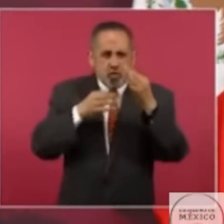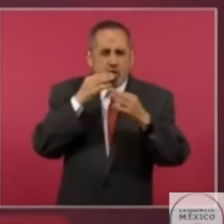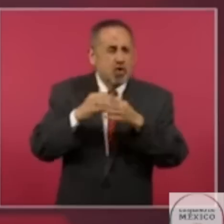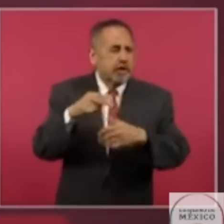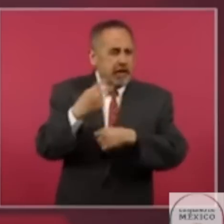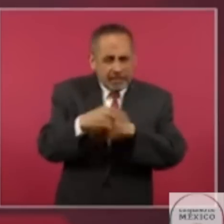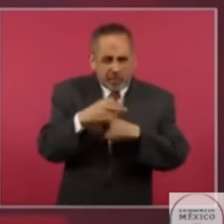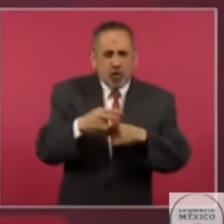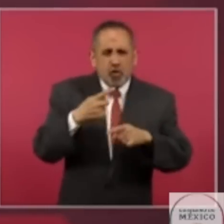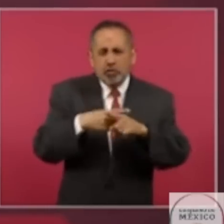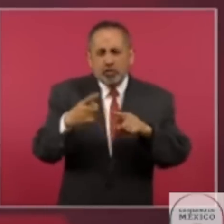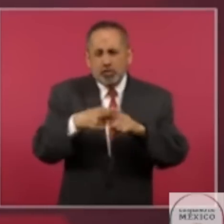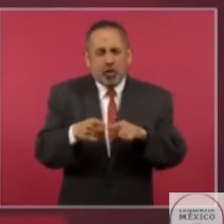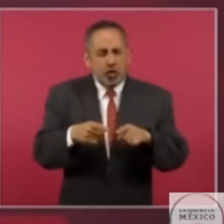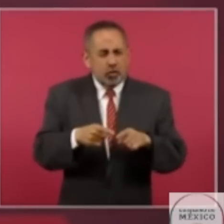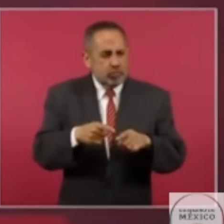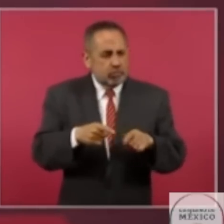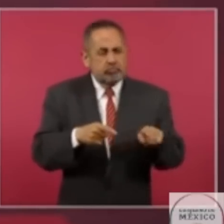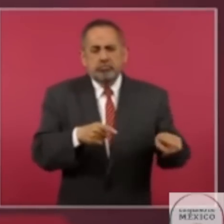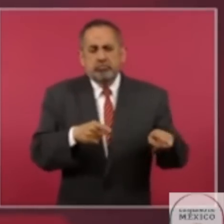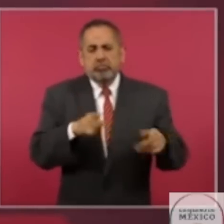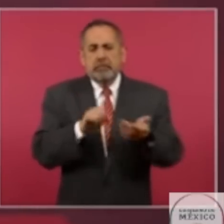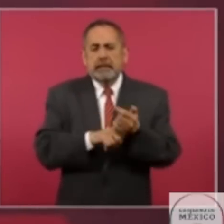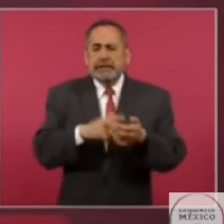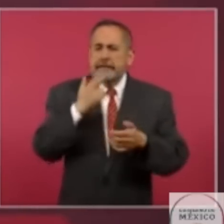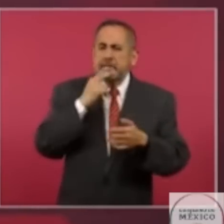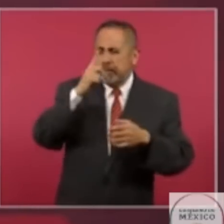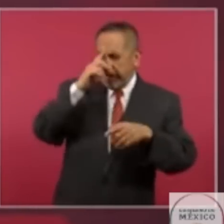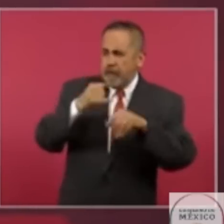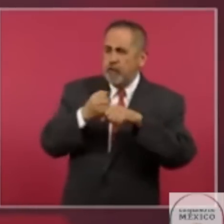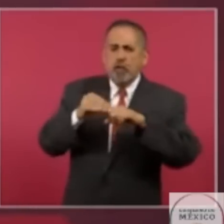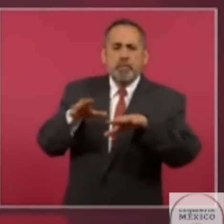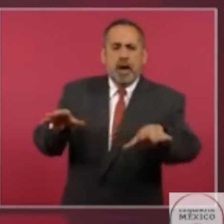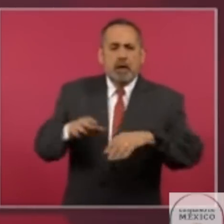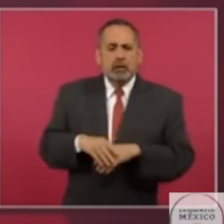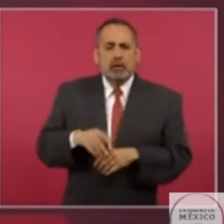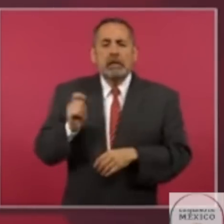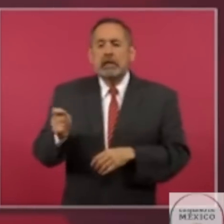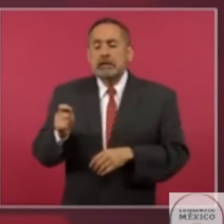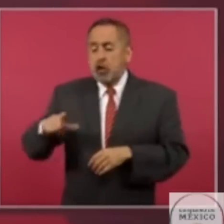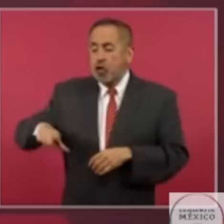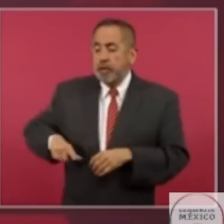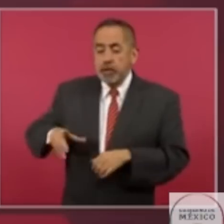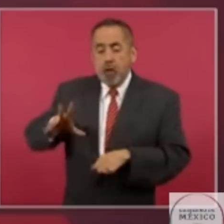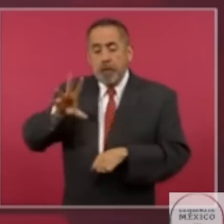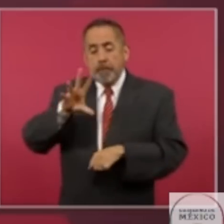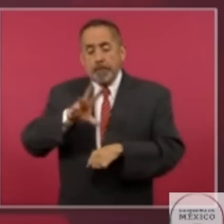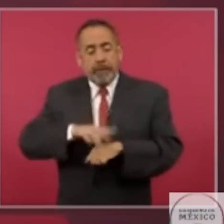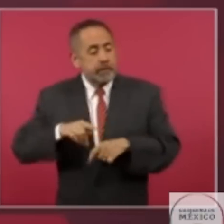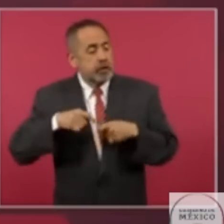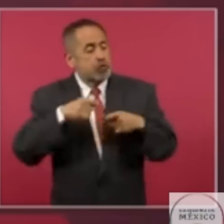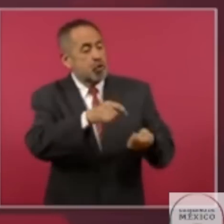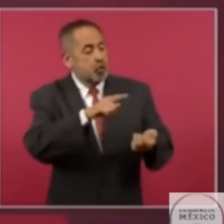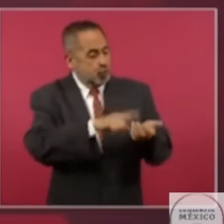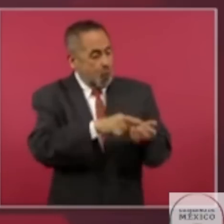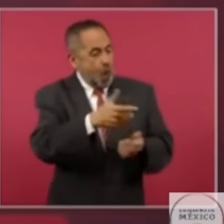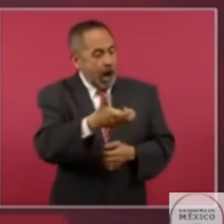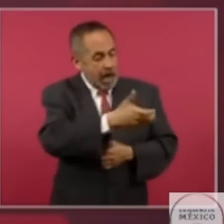estaciones de televisión son concesiones que se